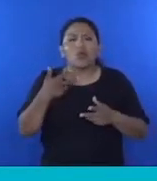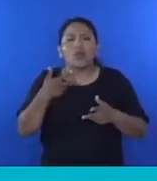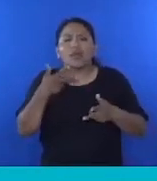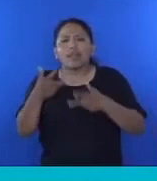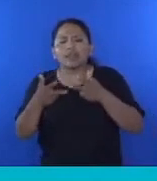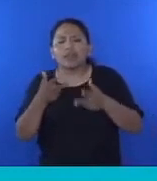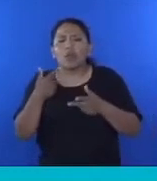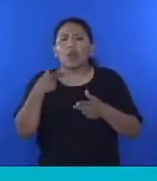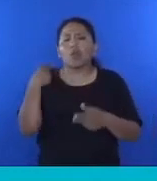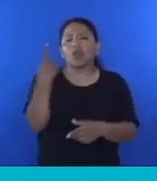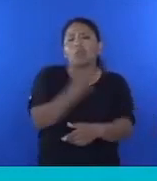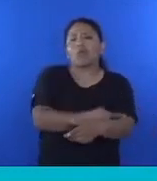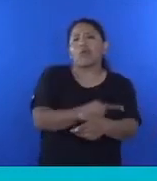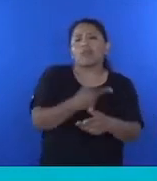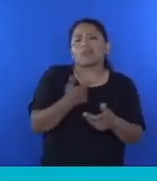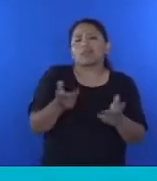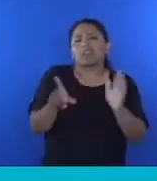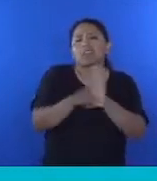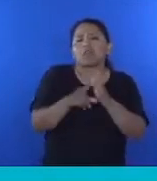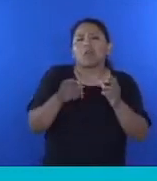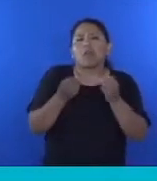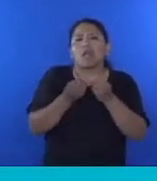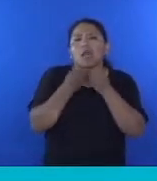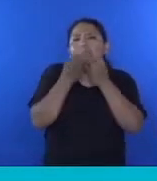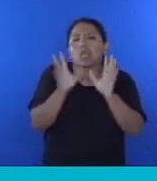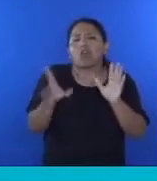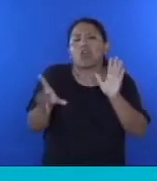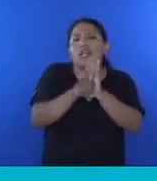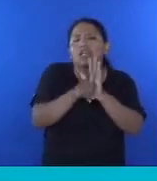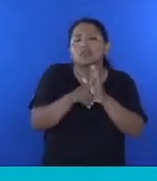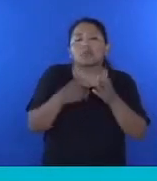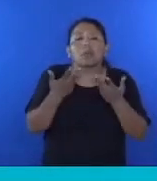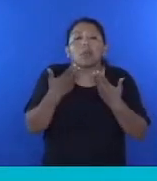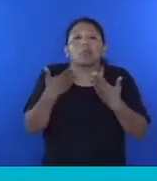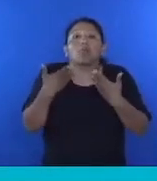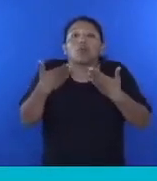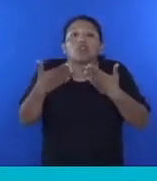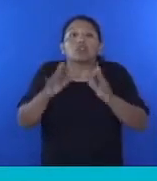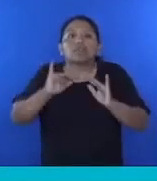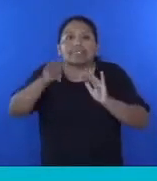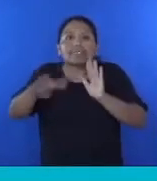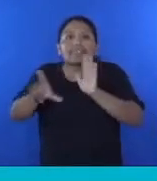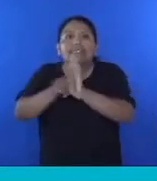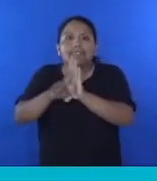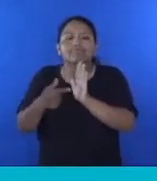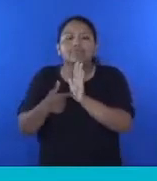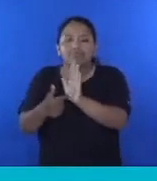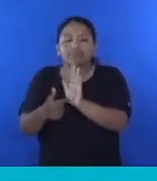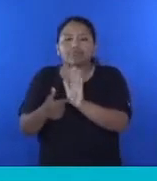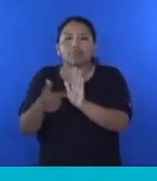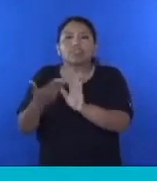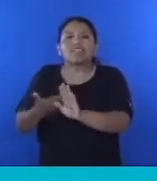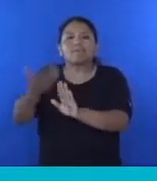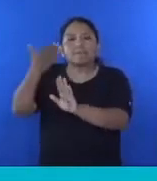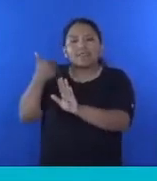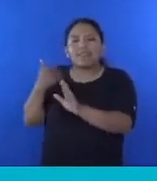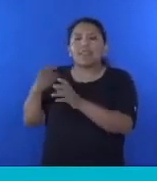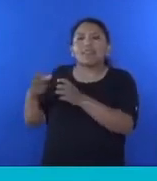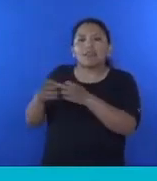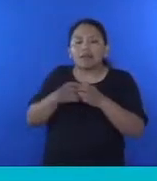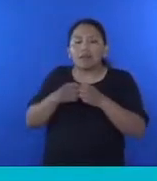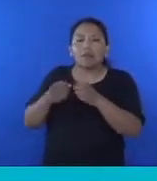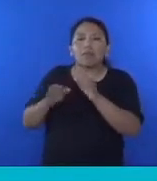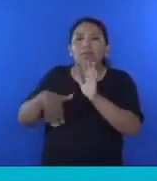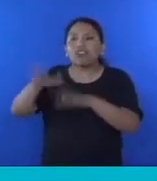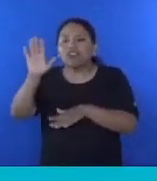los poderes legislativos salen las mejores leyes. Creo que salen las mejores leyes posibles, porque son producto de la construcción de mayorías. Hay que